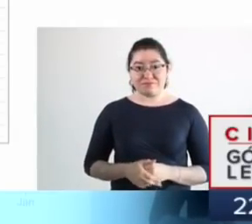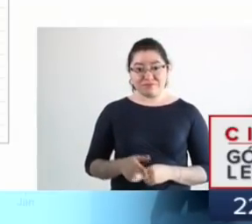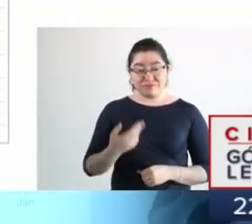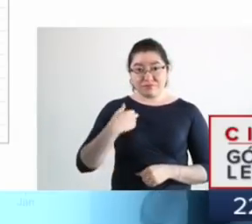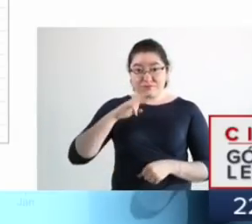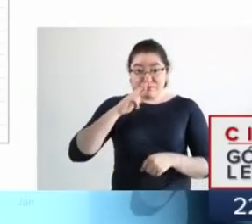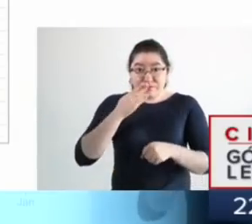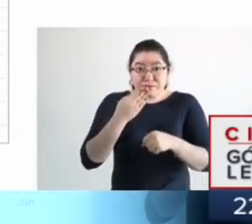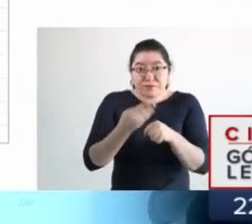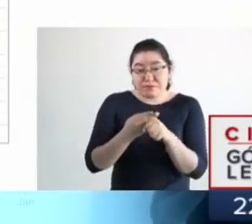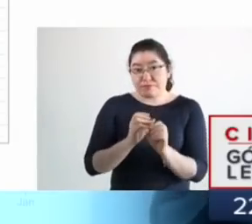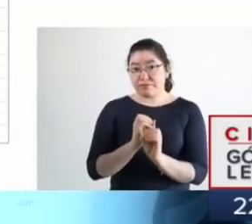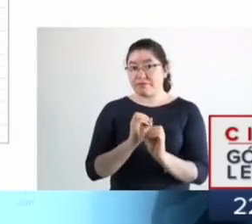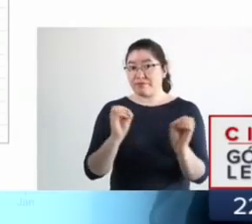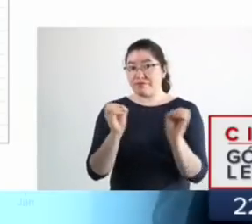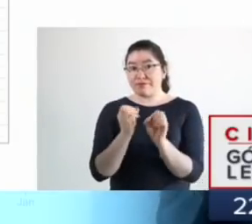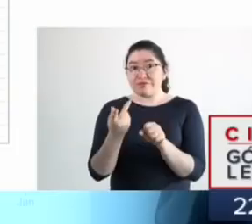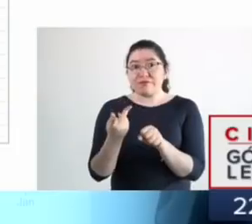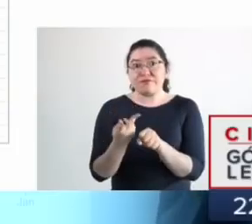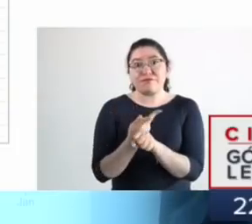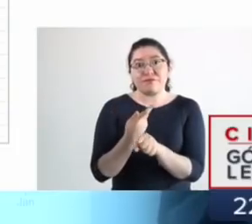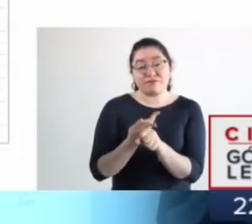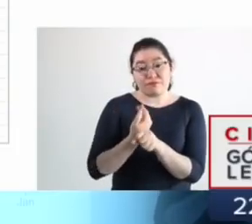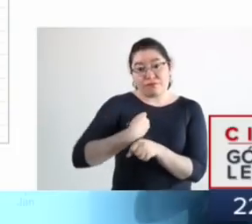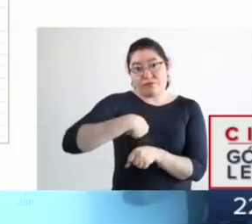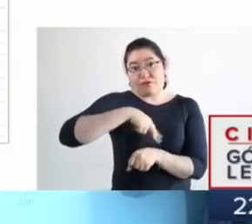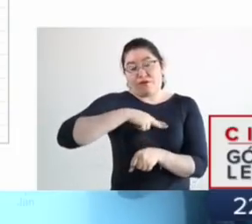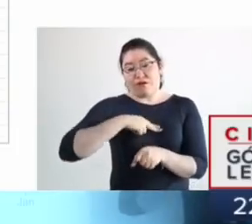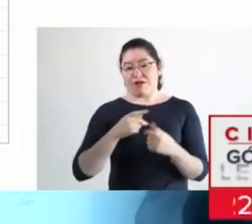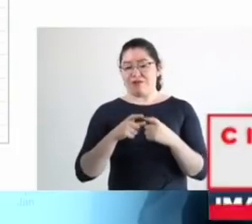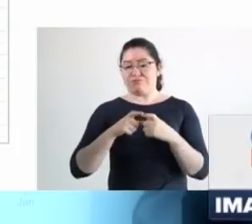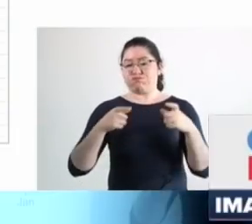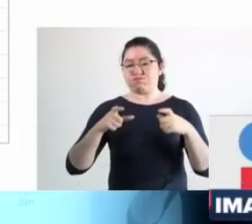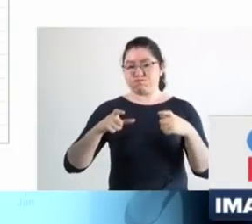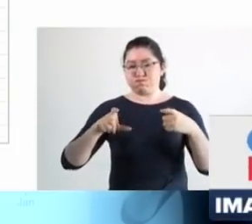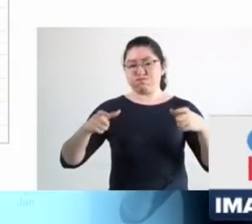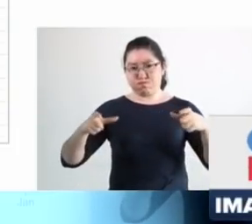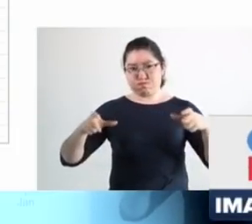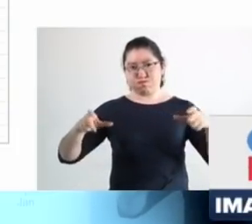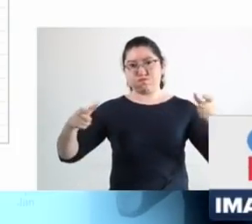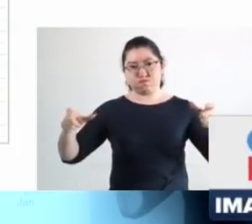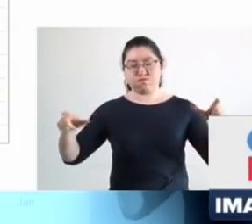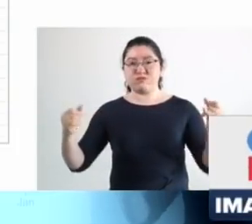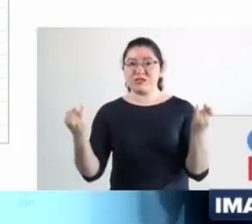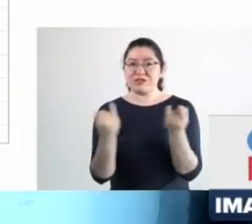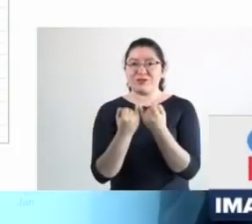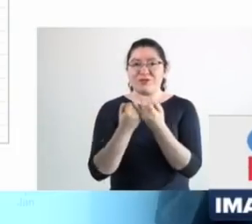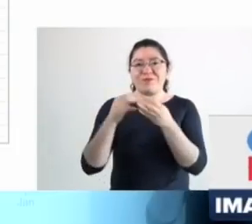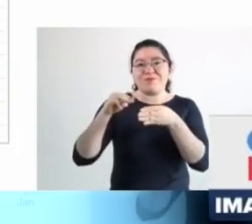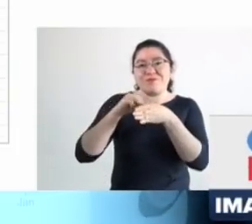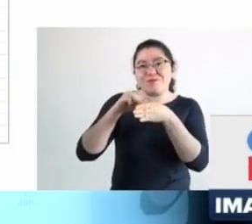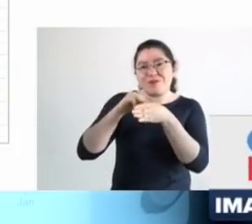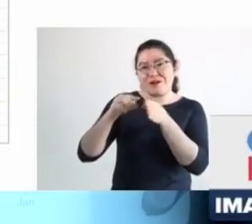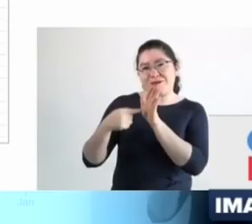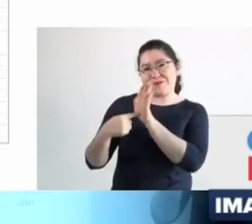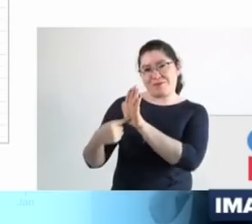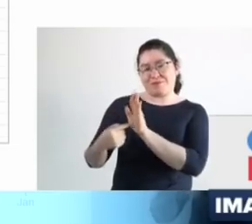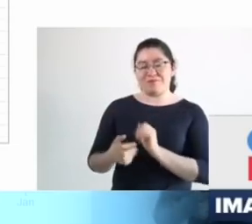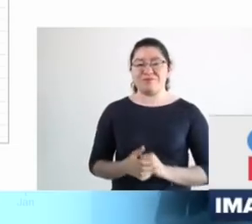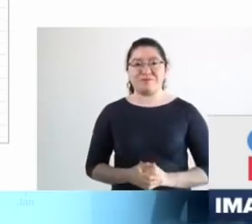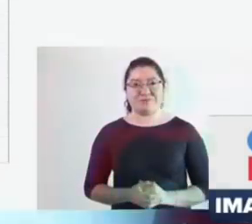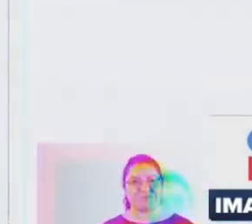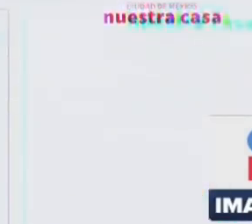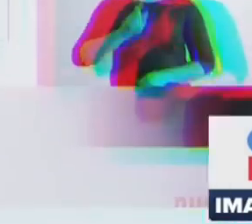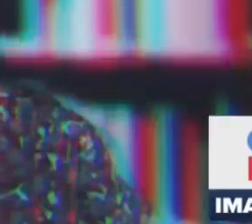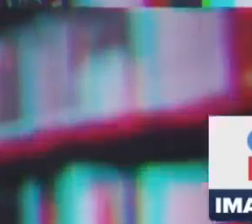pero si no somos responsables corremos el riesgo de empezar a aumentar como lo muestra la línea